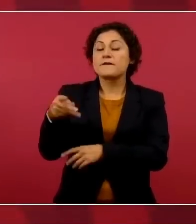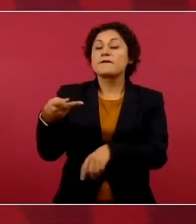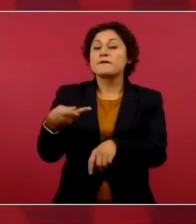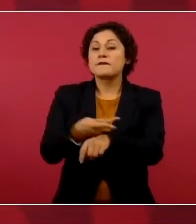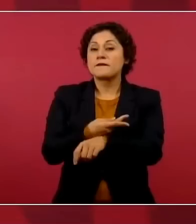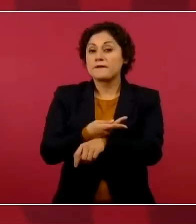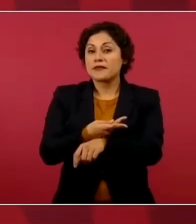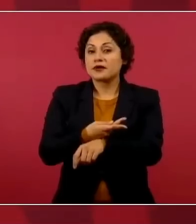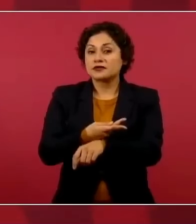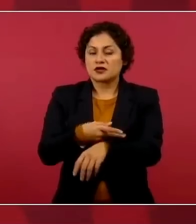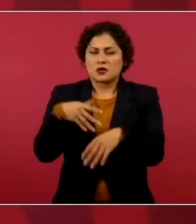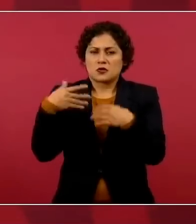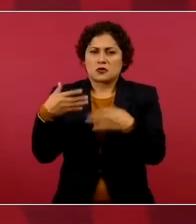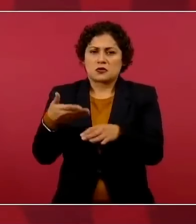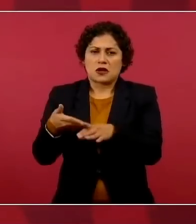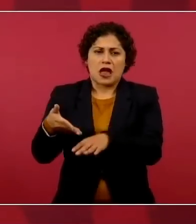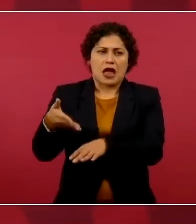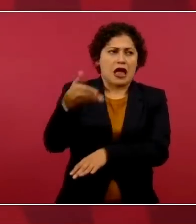era ejemplar